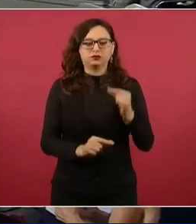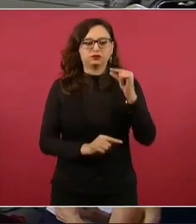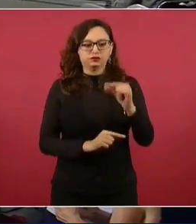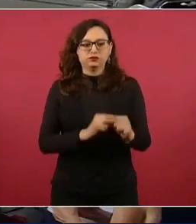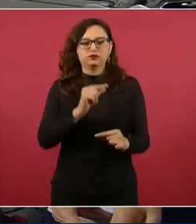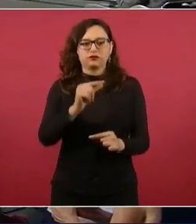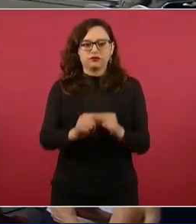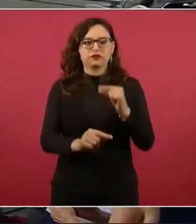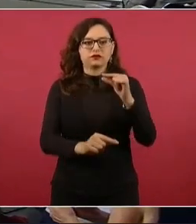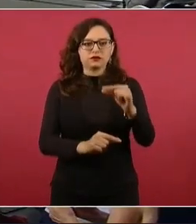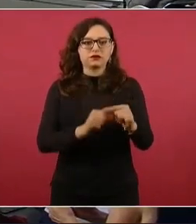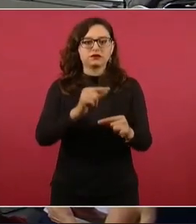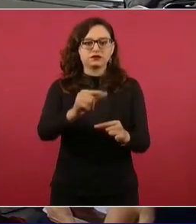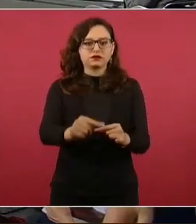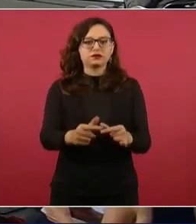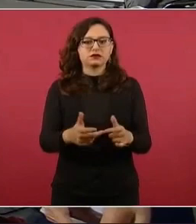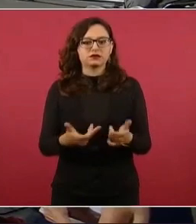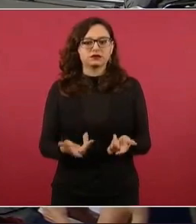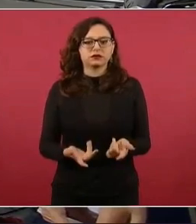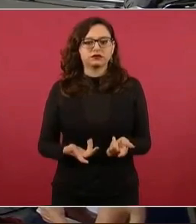desarrollando, desenvolviendo